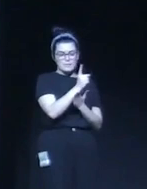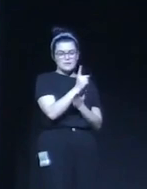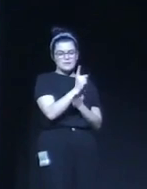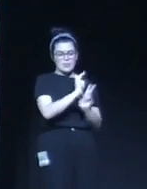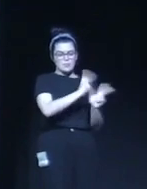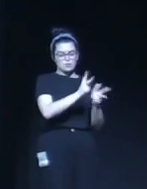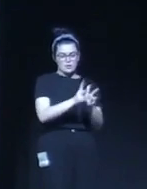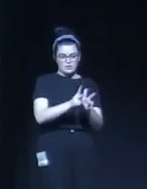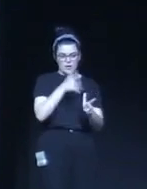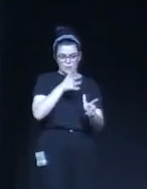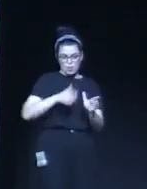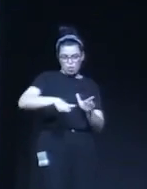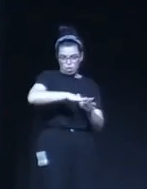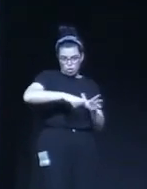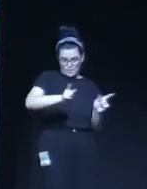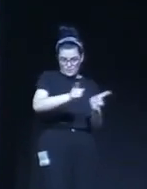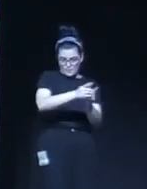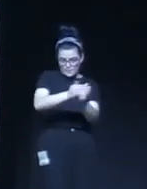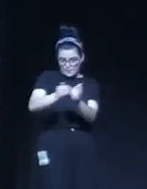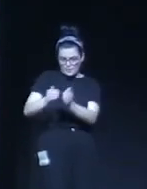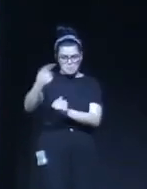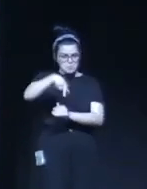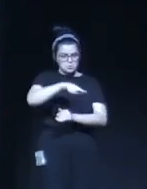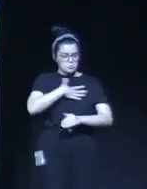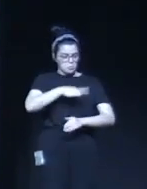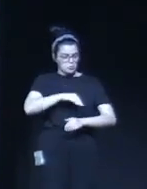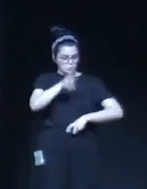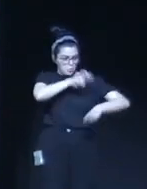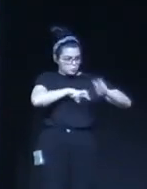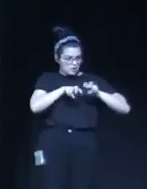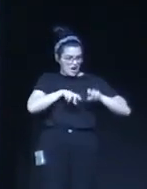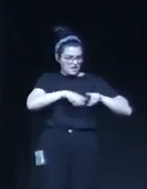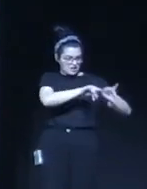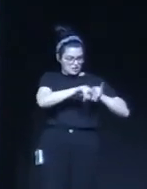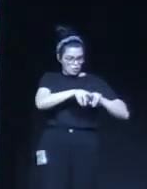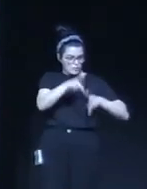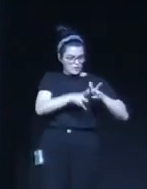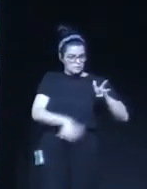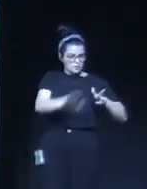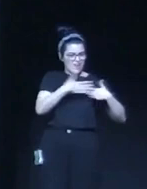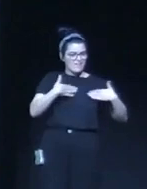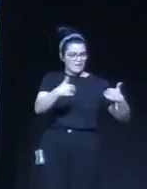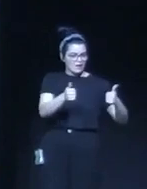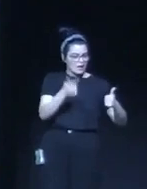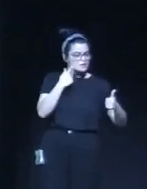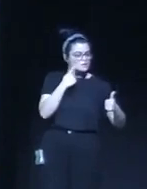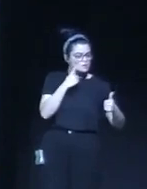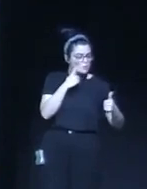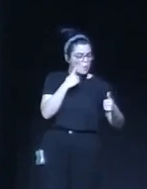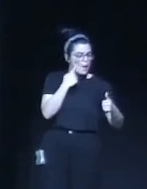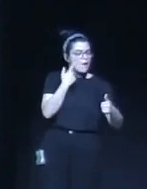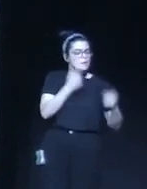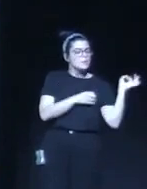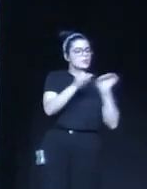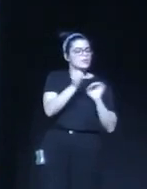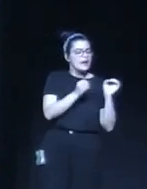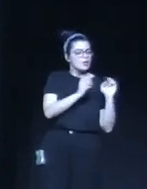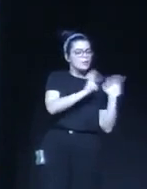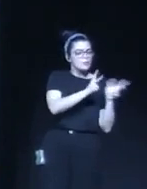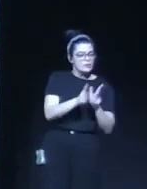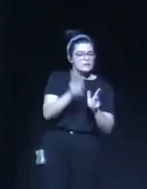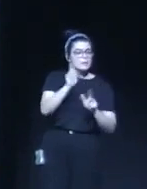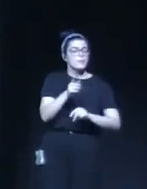podéis mirar en cualquier zona del País Vasco. Están además por áreas